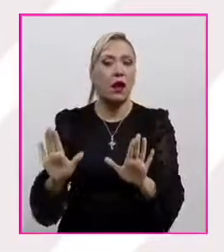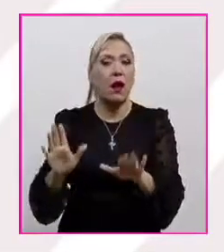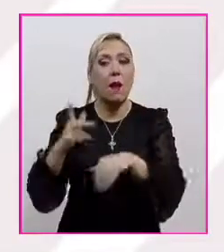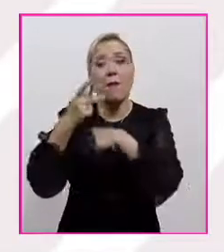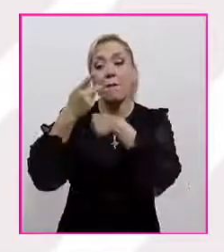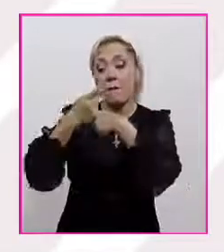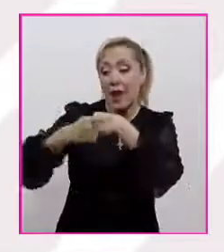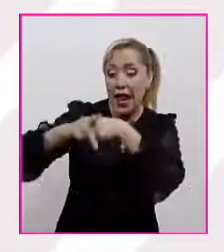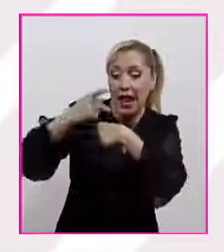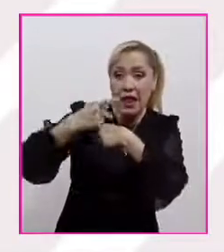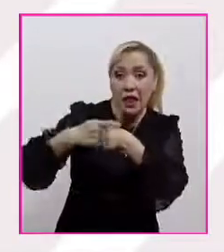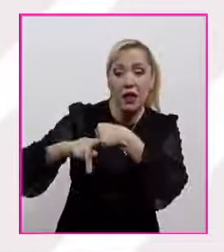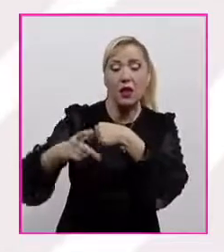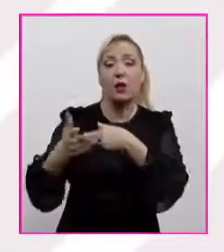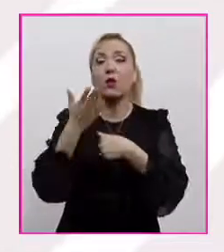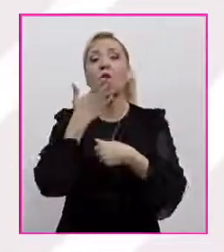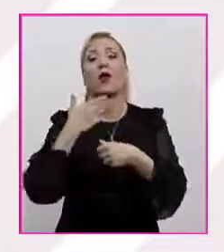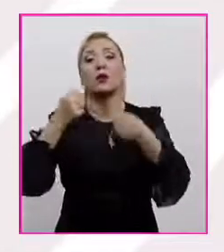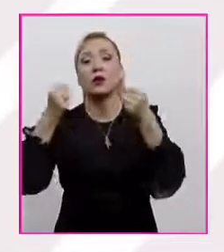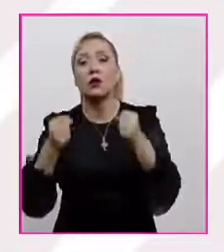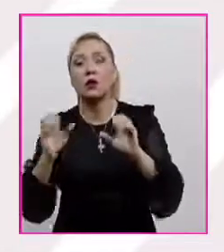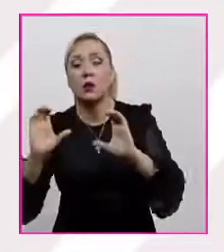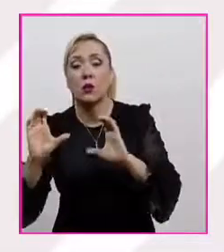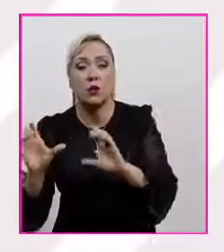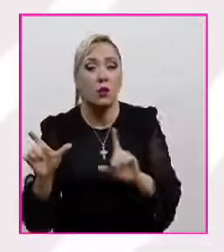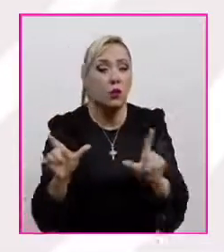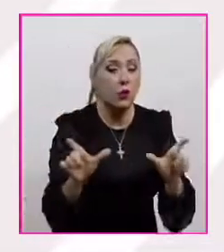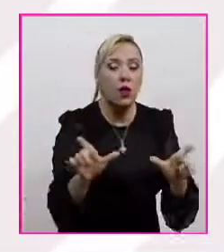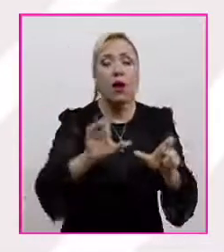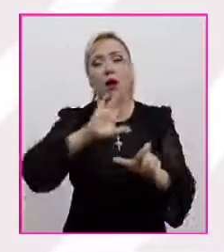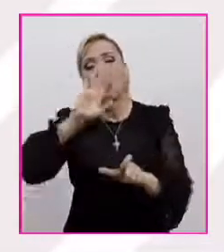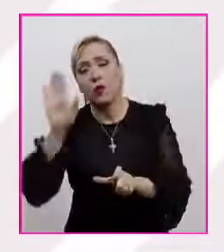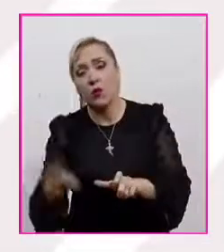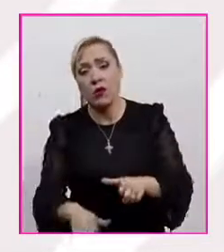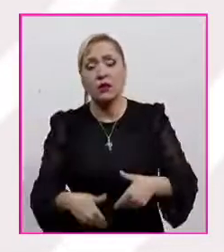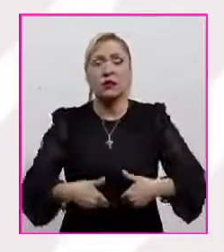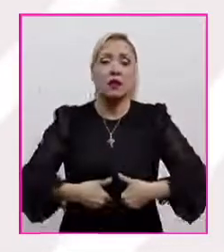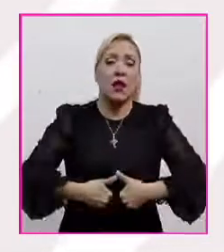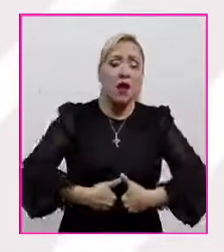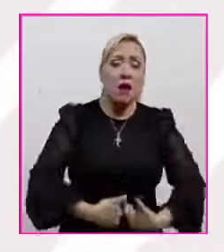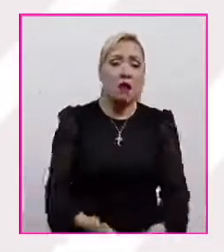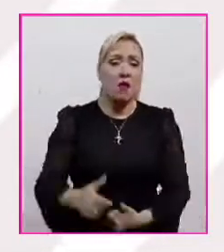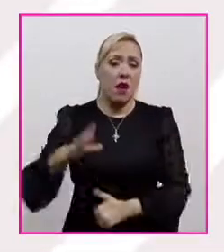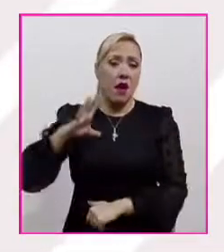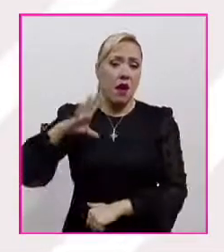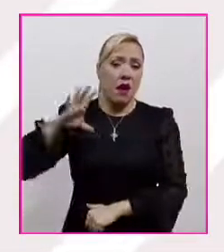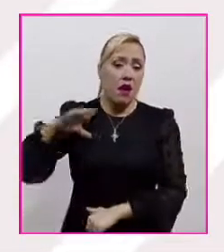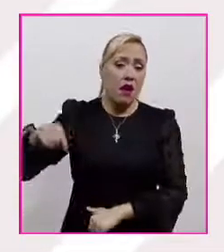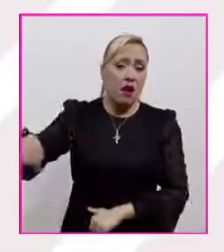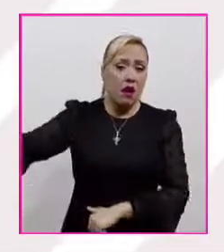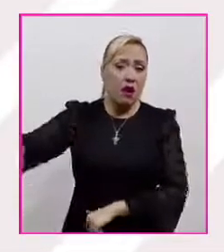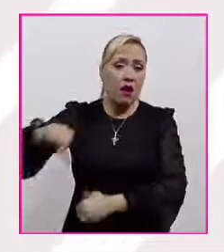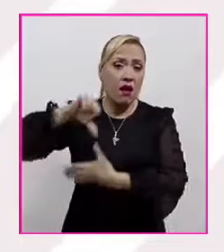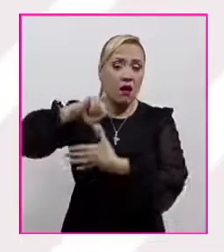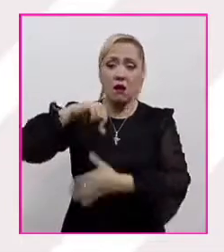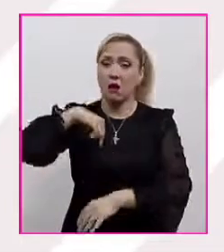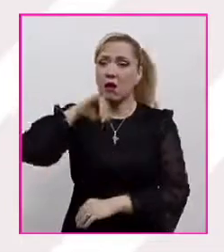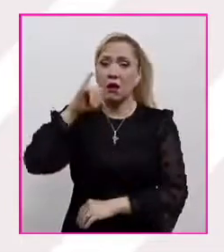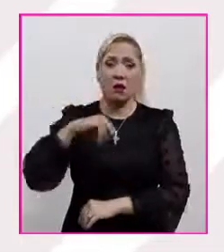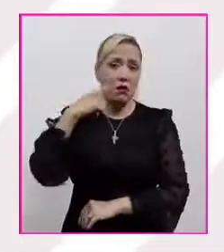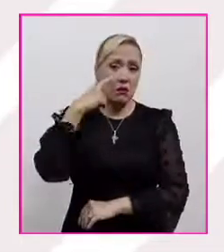peligro, la inseguridad, la muerte, el hambre, están en esos países y aquí yo nunca he